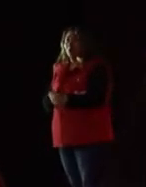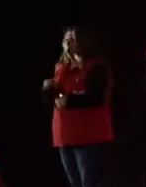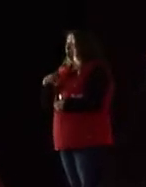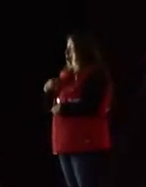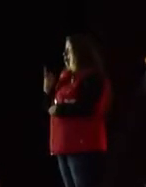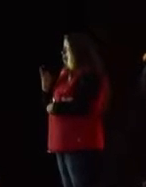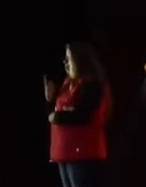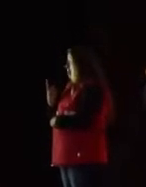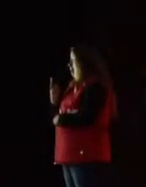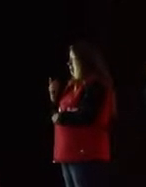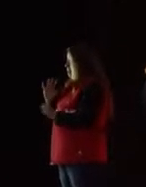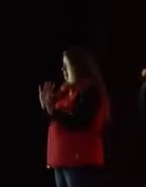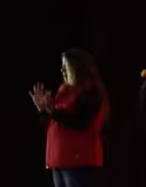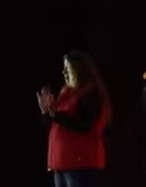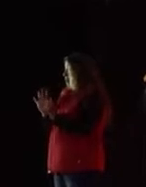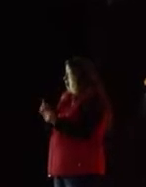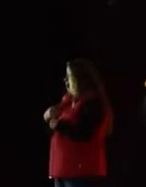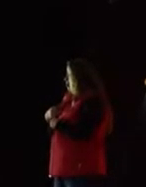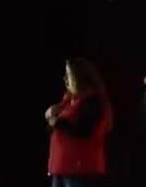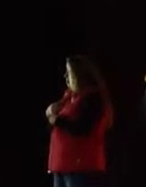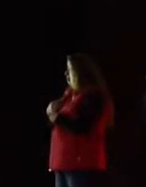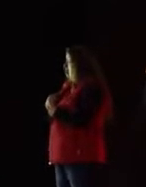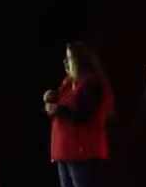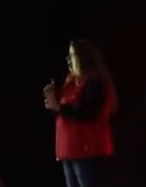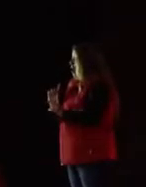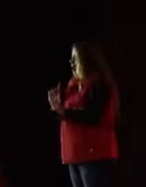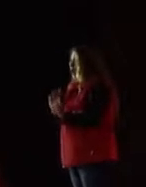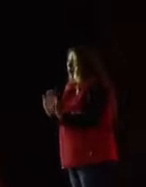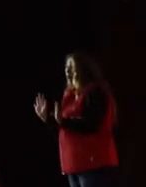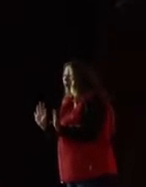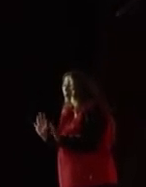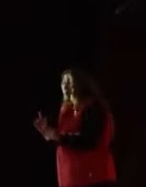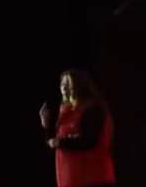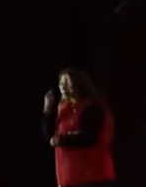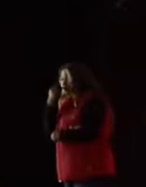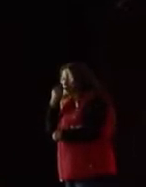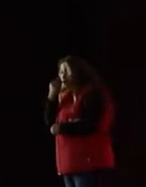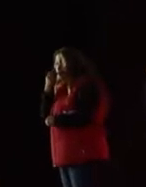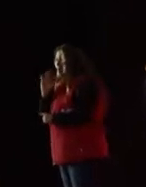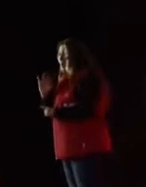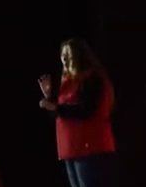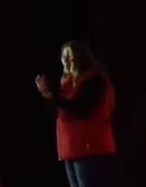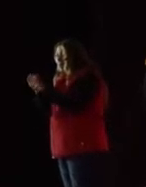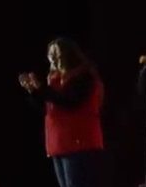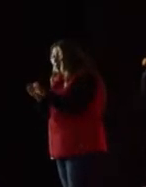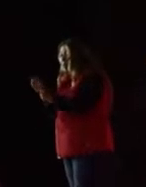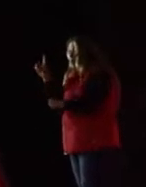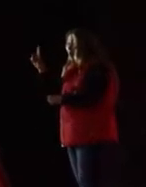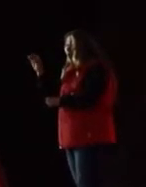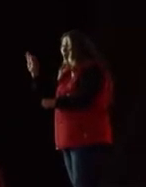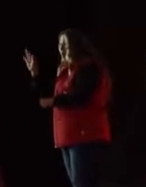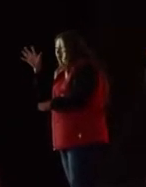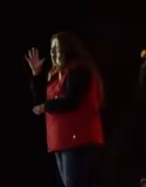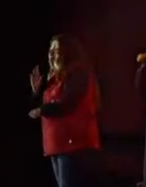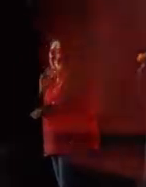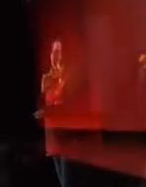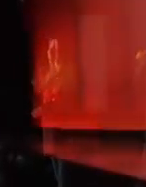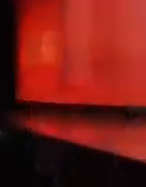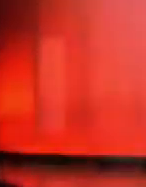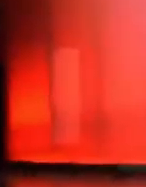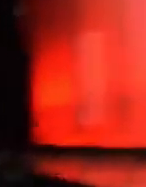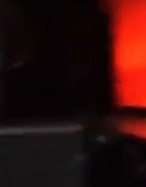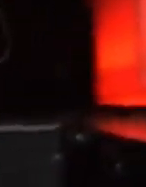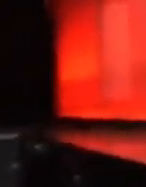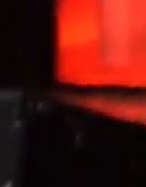virtudes sea saber formar buenos equipos. Y sin duda, el equipo del DIF es el mejor.